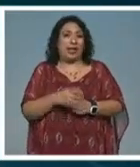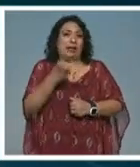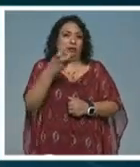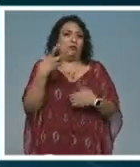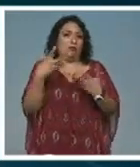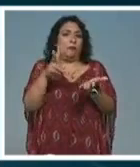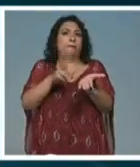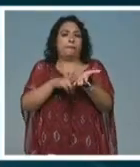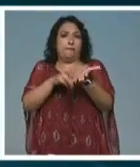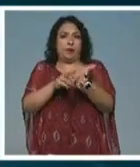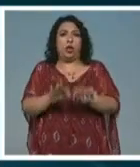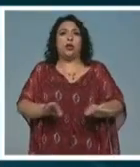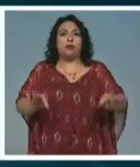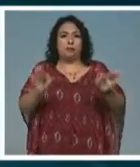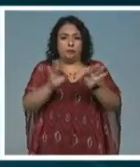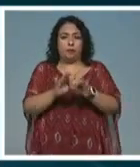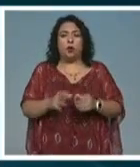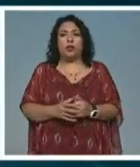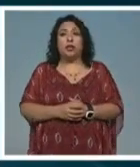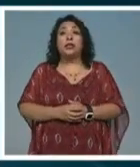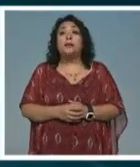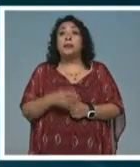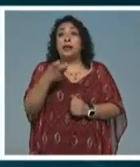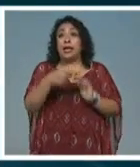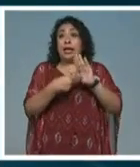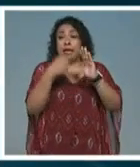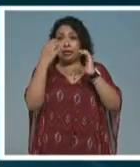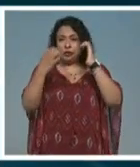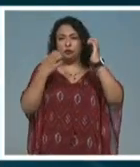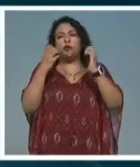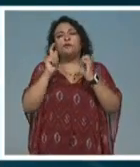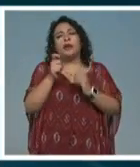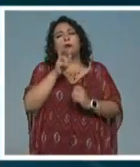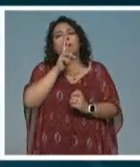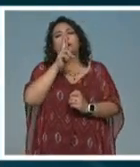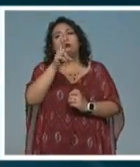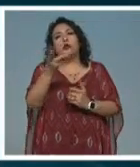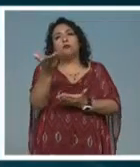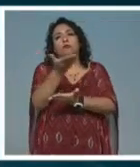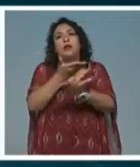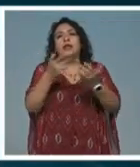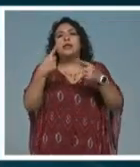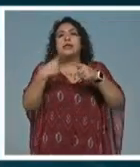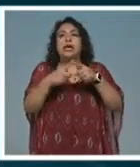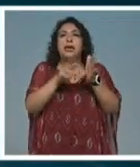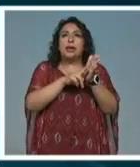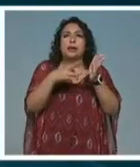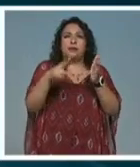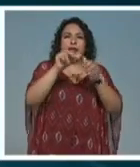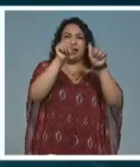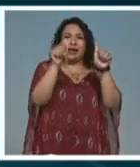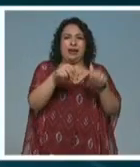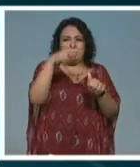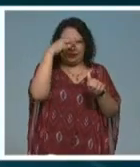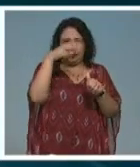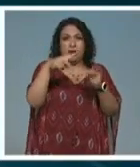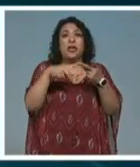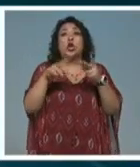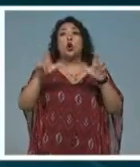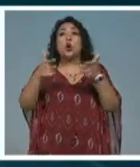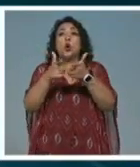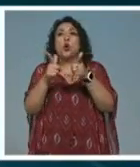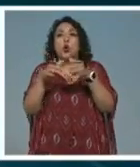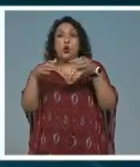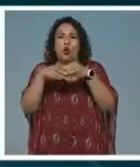tiene un valor muy importante. Esta muestra es resultado de la colaboración entre la revista Artes de México y los